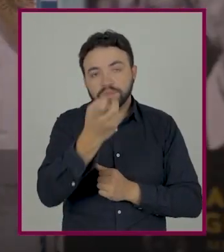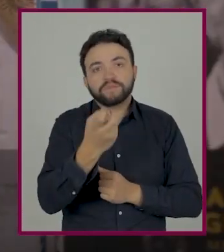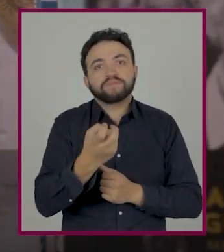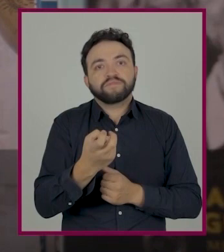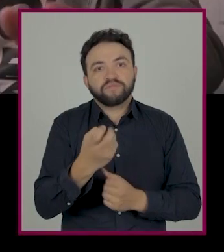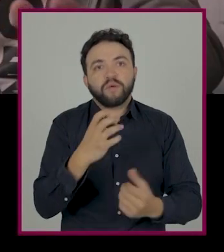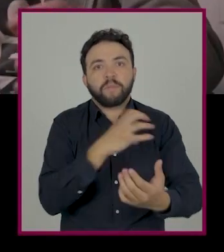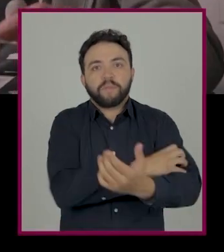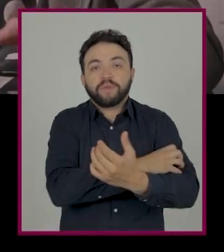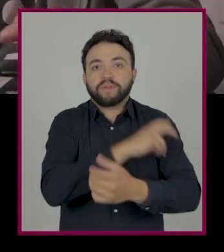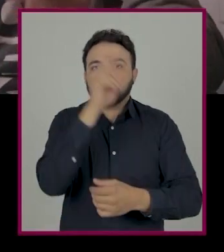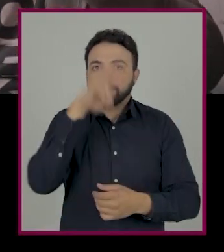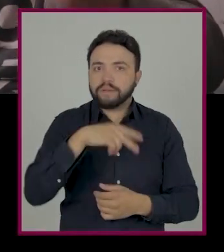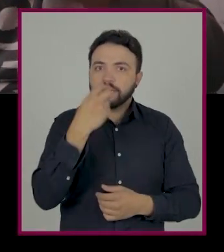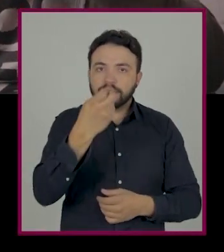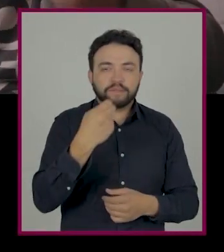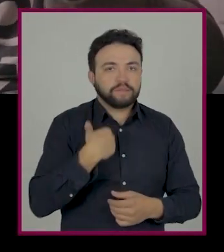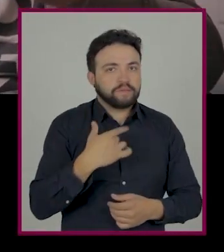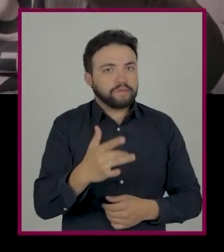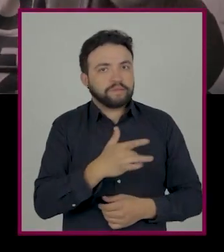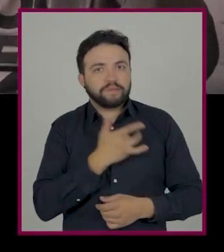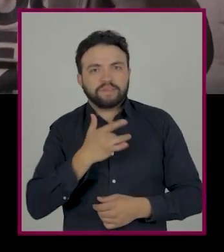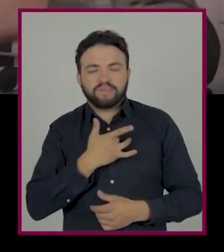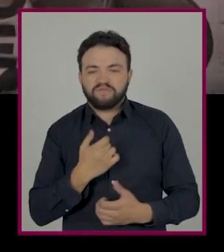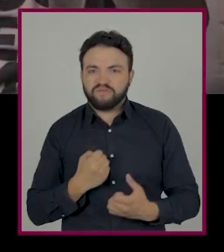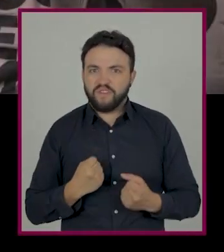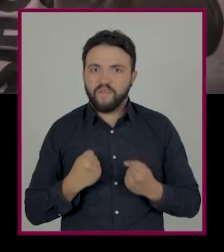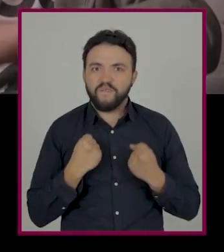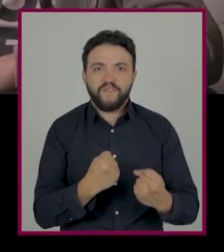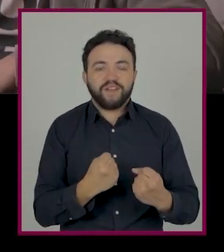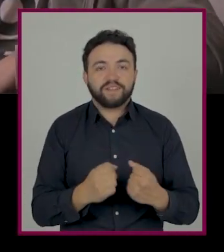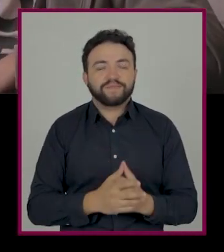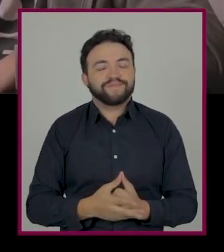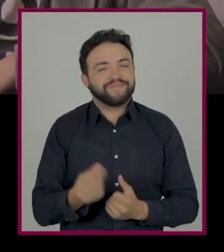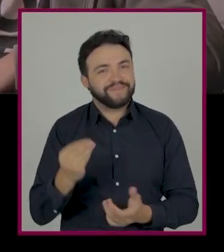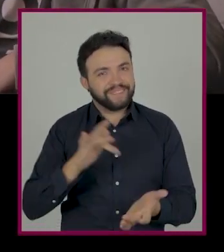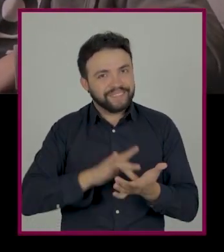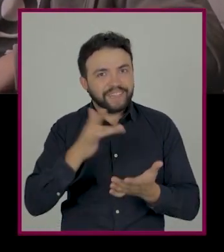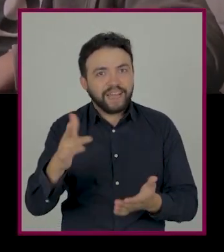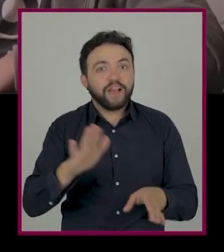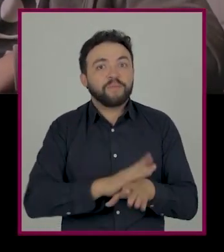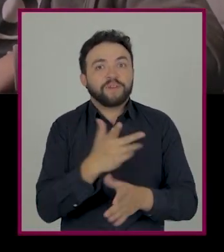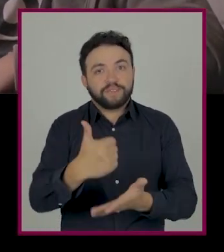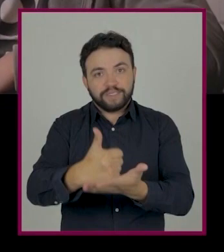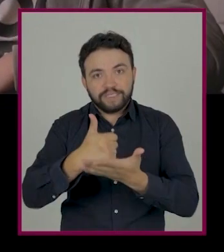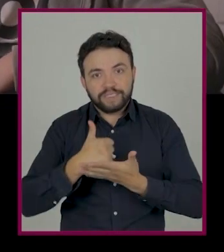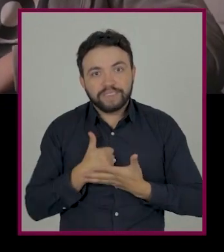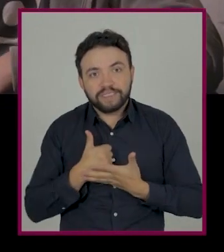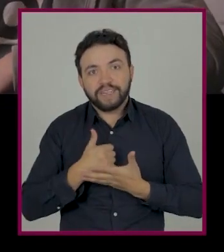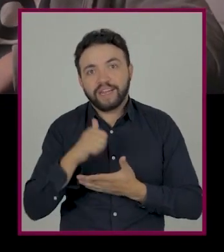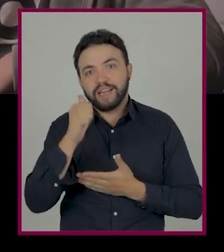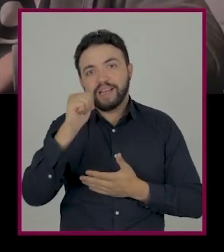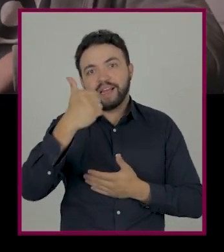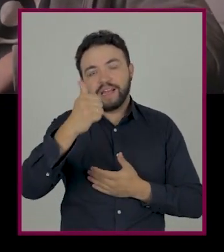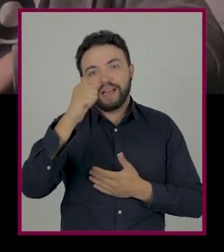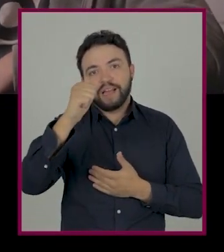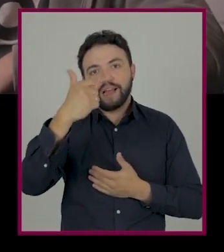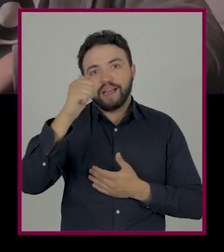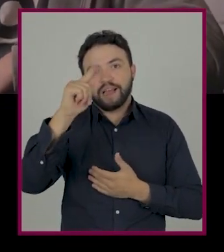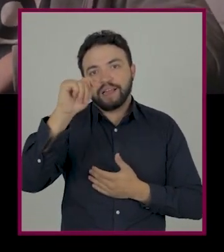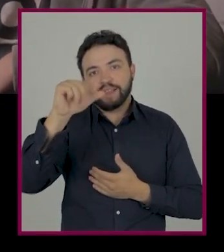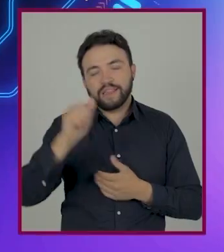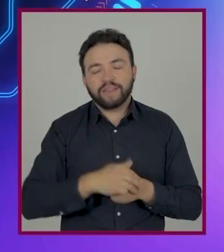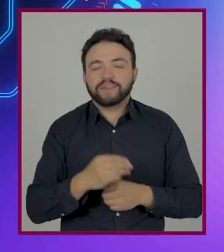estas herramientas me siento extremadamente poderoso. Gracias por habernos ayudado, Ágata. De